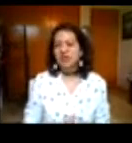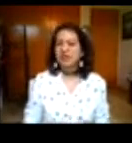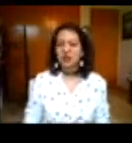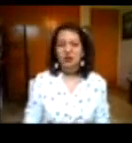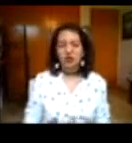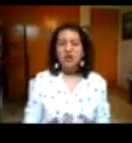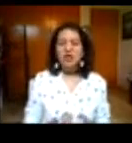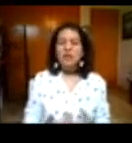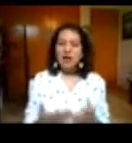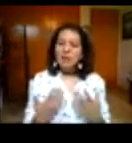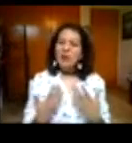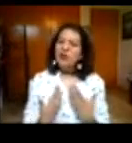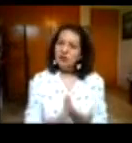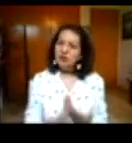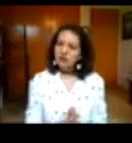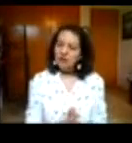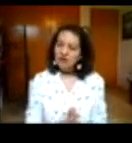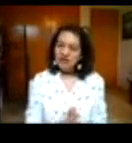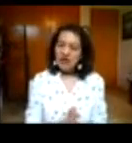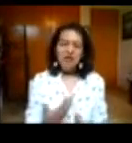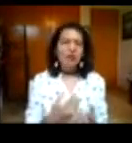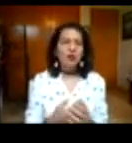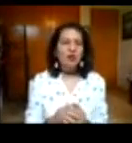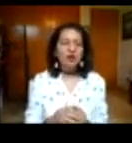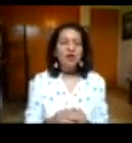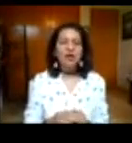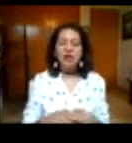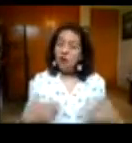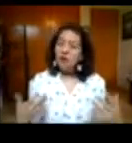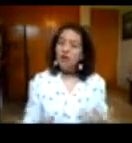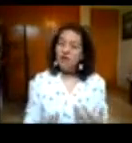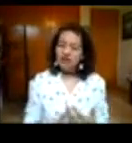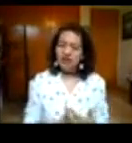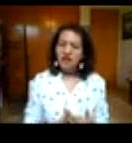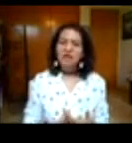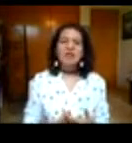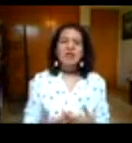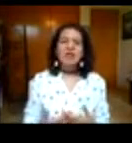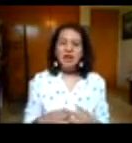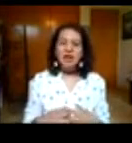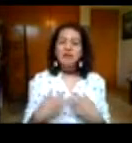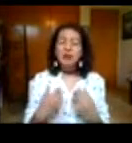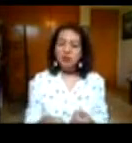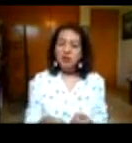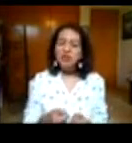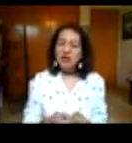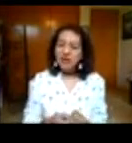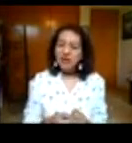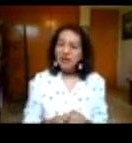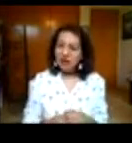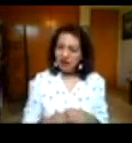casas de gestión, para poder visibilizar y poder generar confianza en